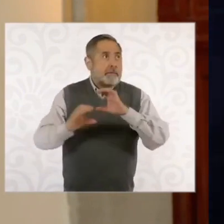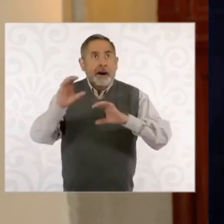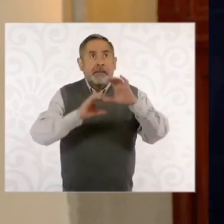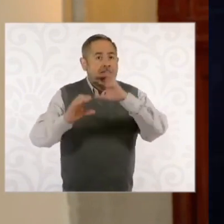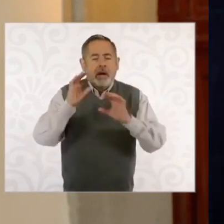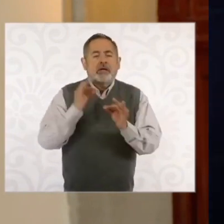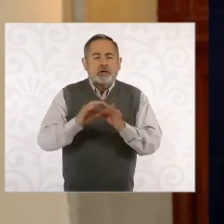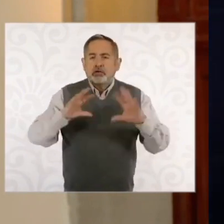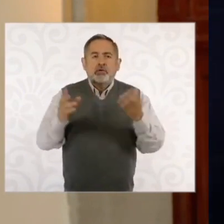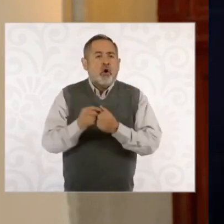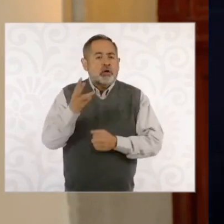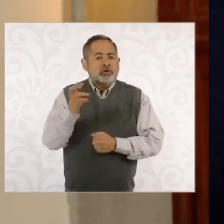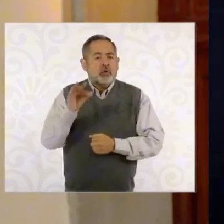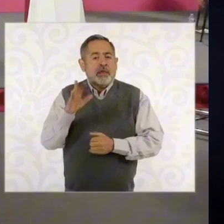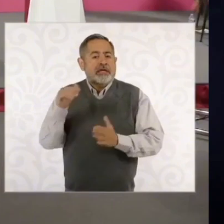con